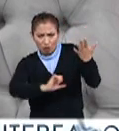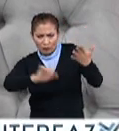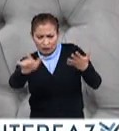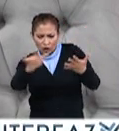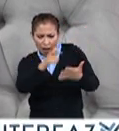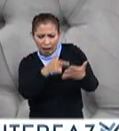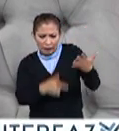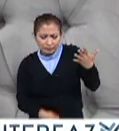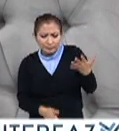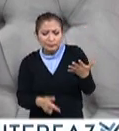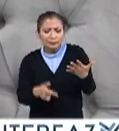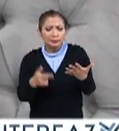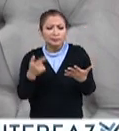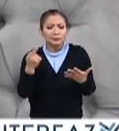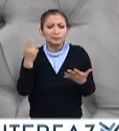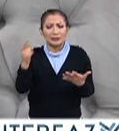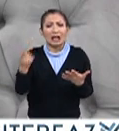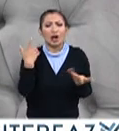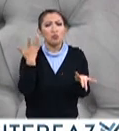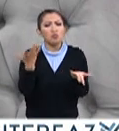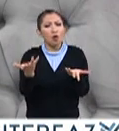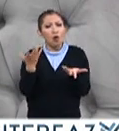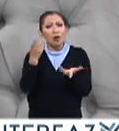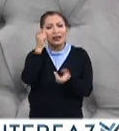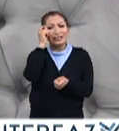profesionales, la